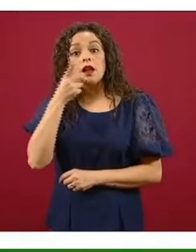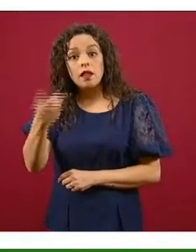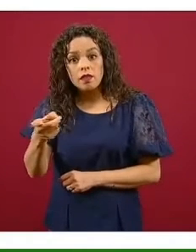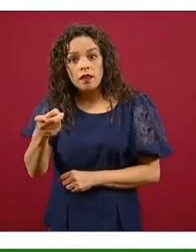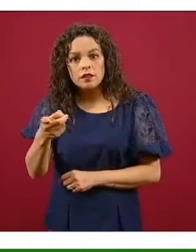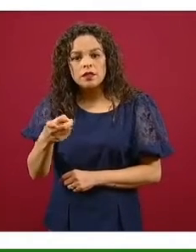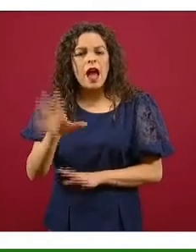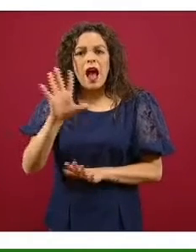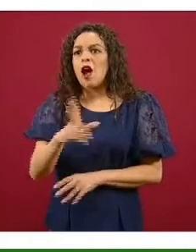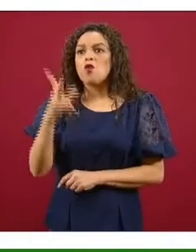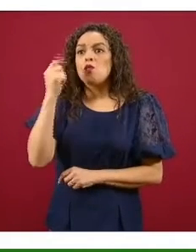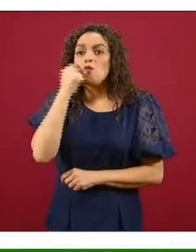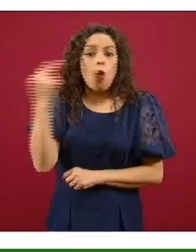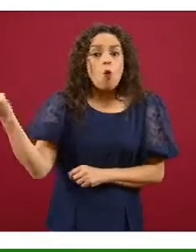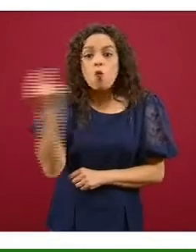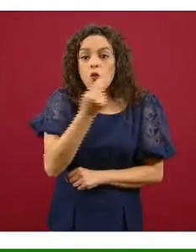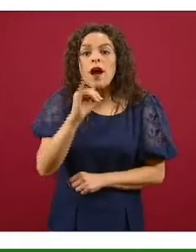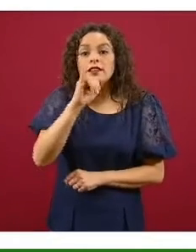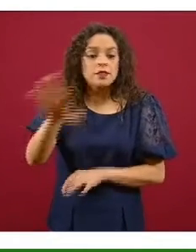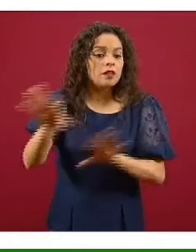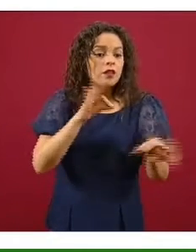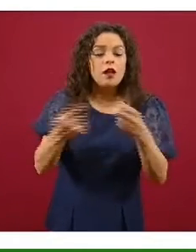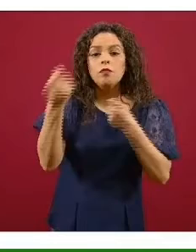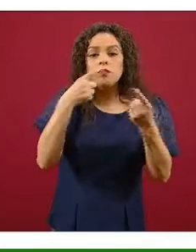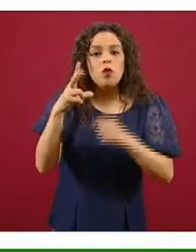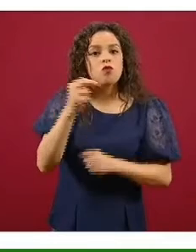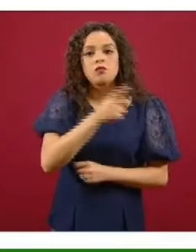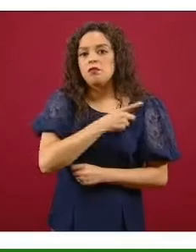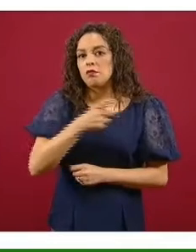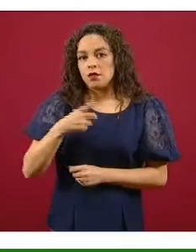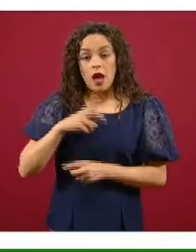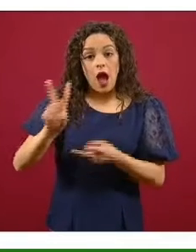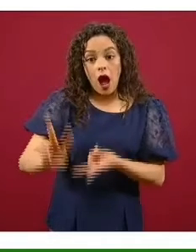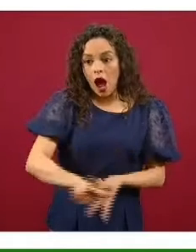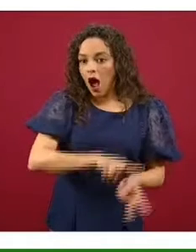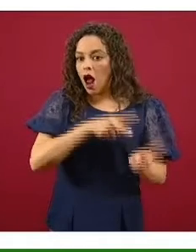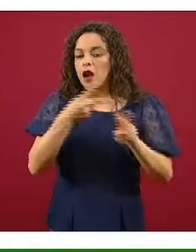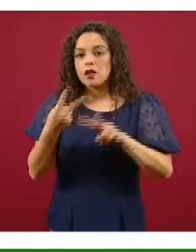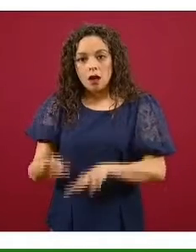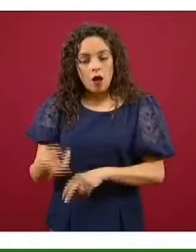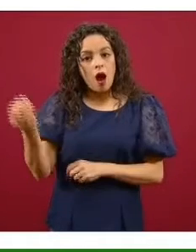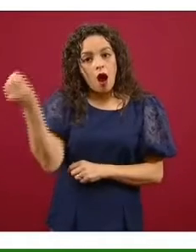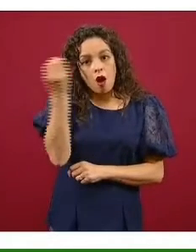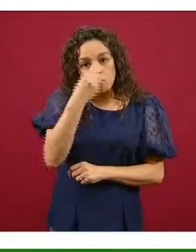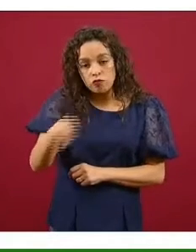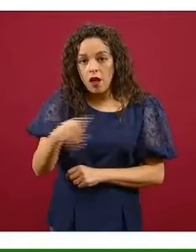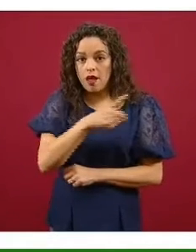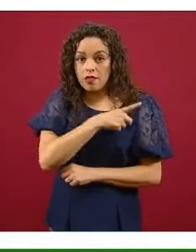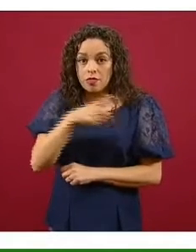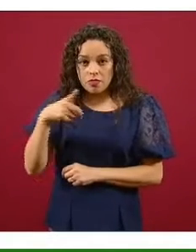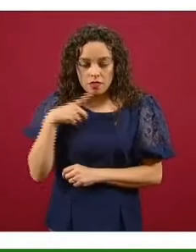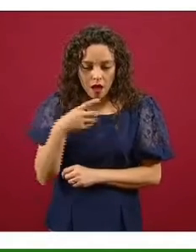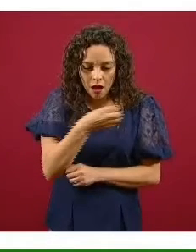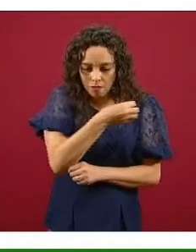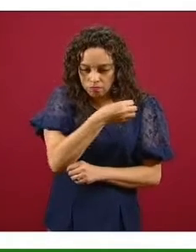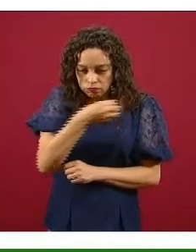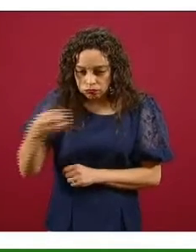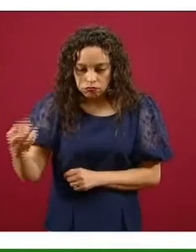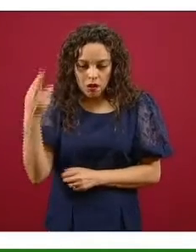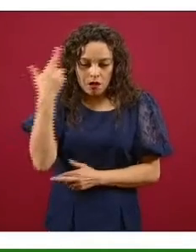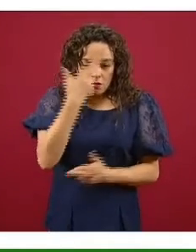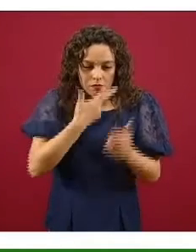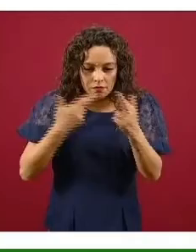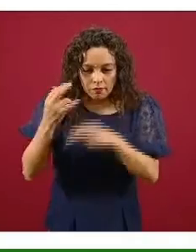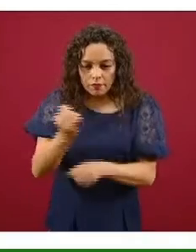solidez científica de obtención de evidencia. Al contrario, ahorita nos obliga a ser mucho más estrictos en